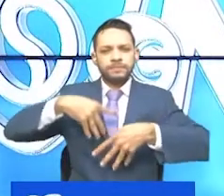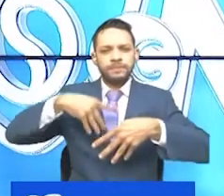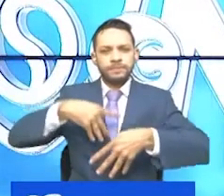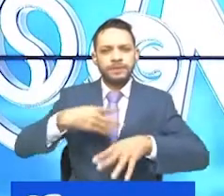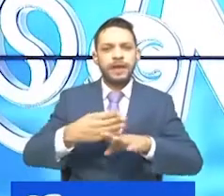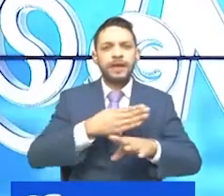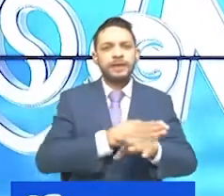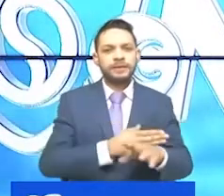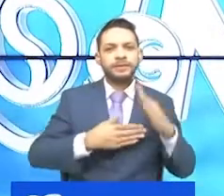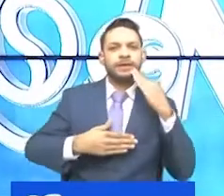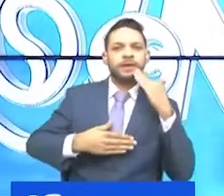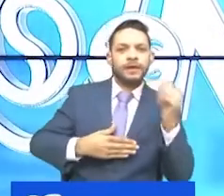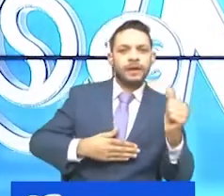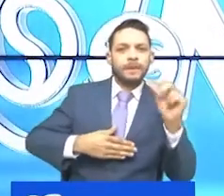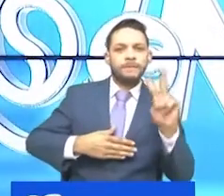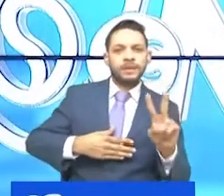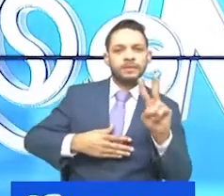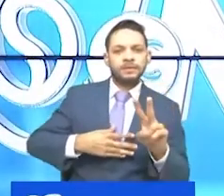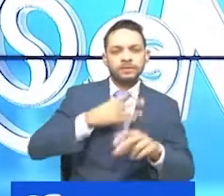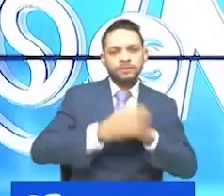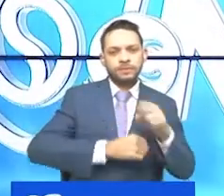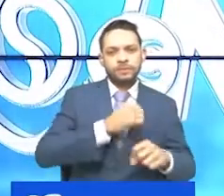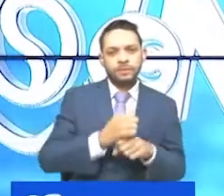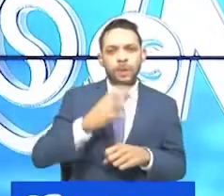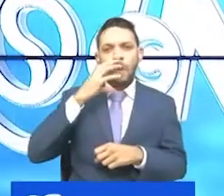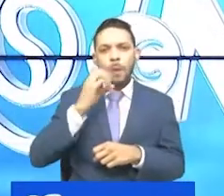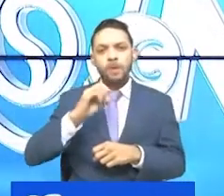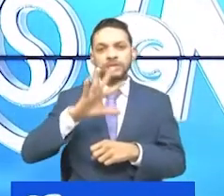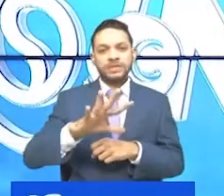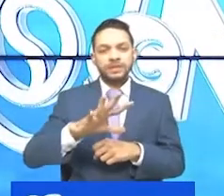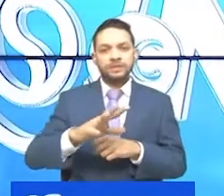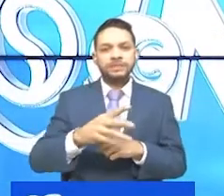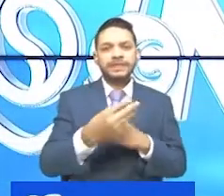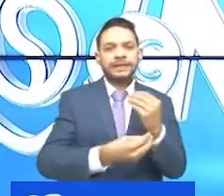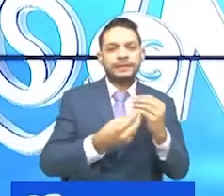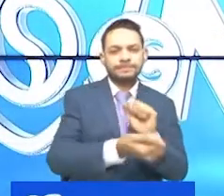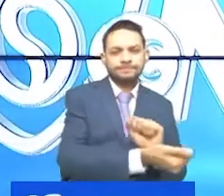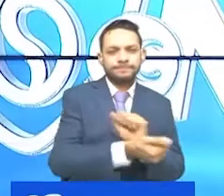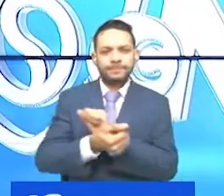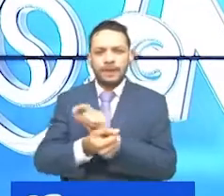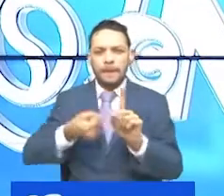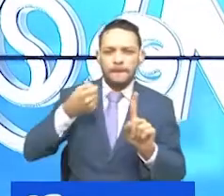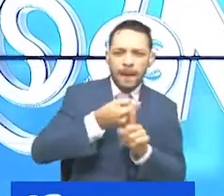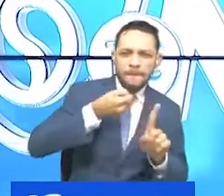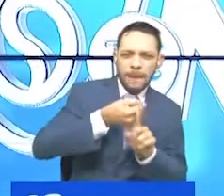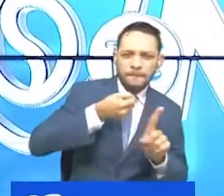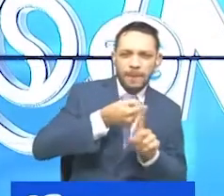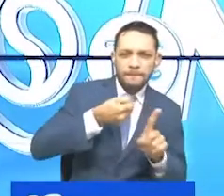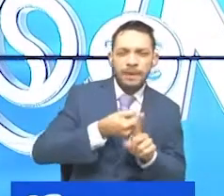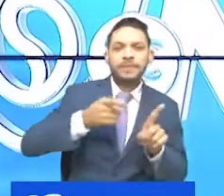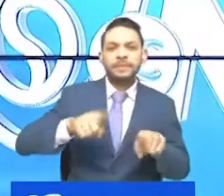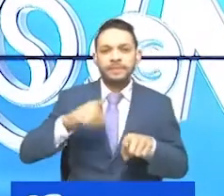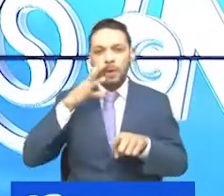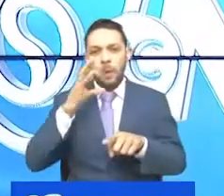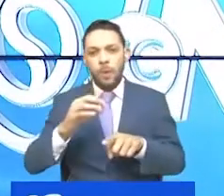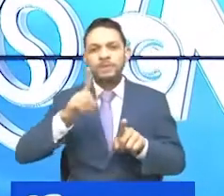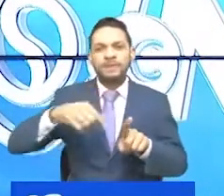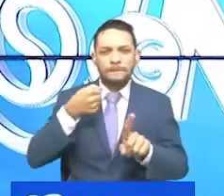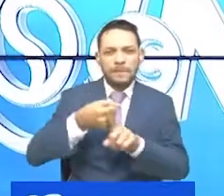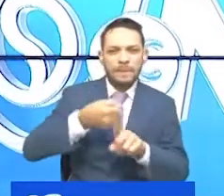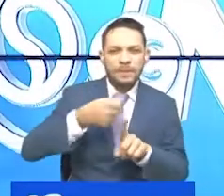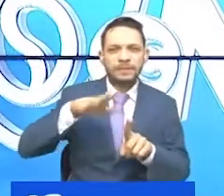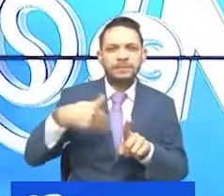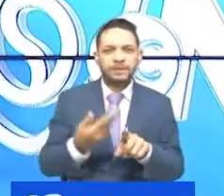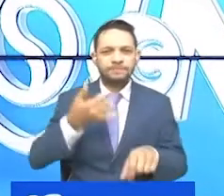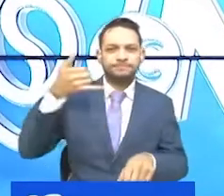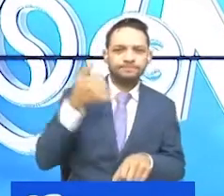la violación de una mujer de 22 años de edad por 5 hombres que la amordazaron y golpearon a ella junto a su novio en zona boscosa del